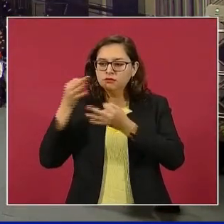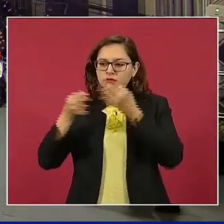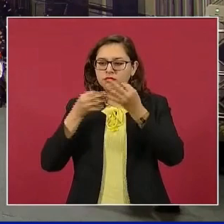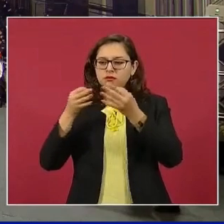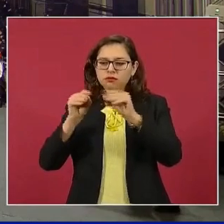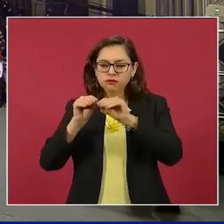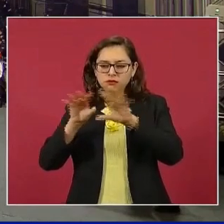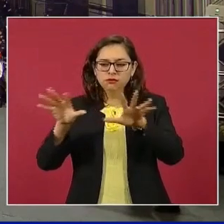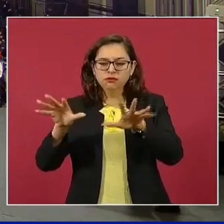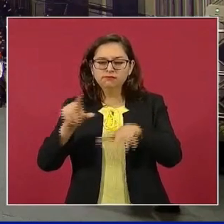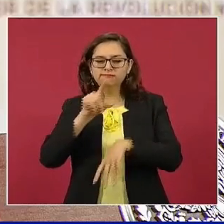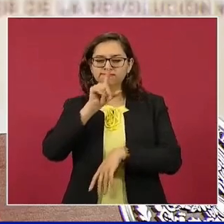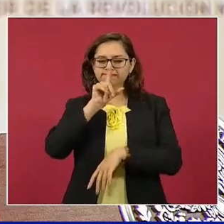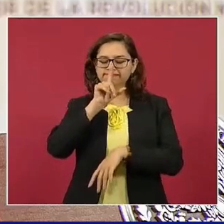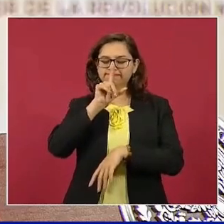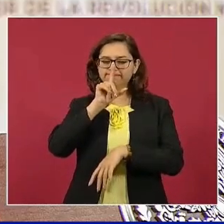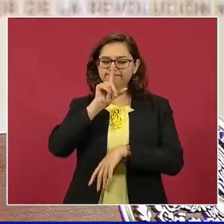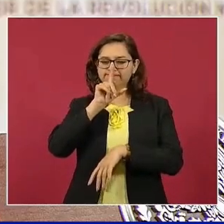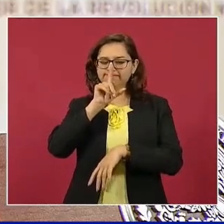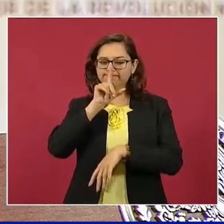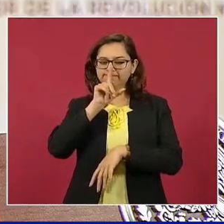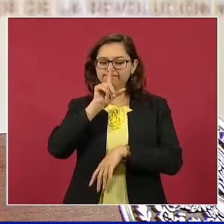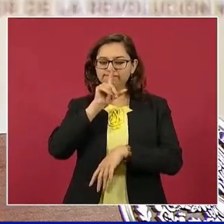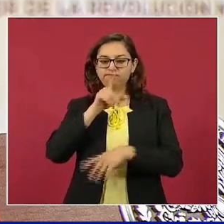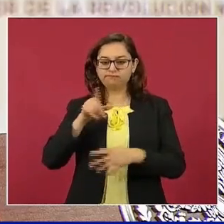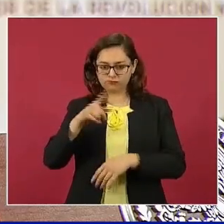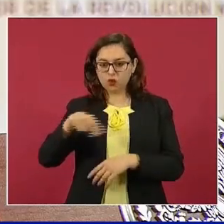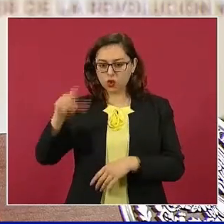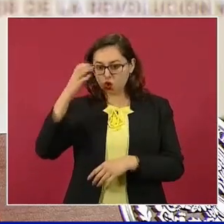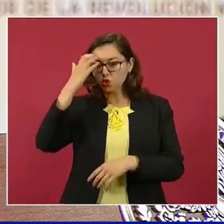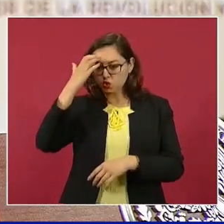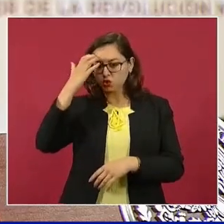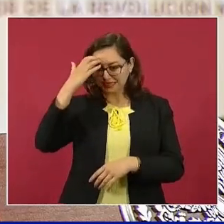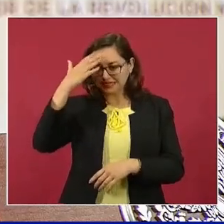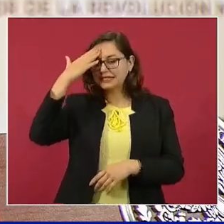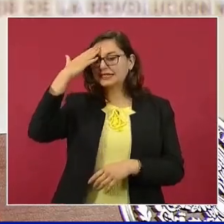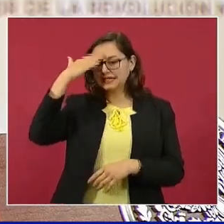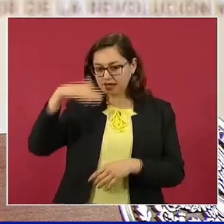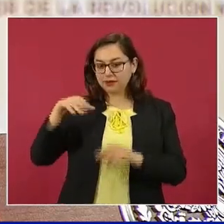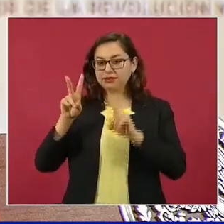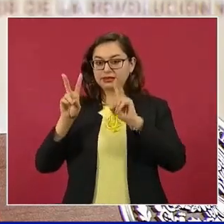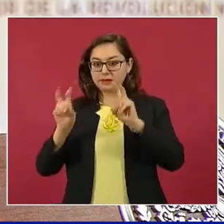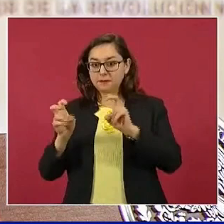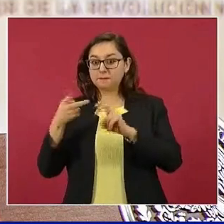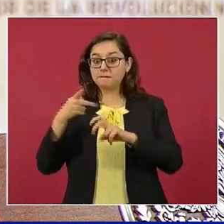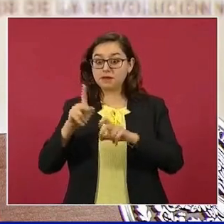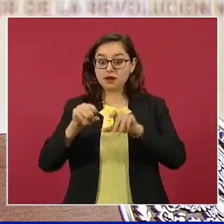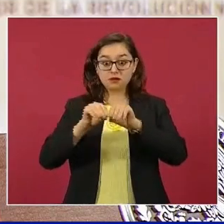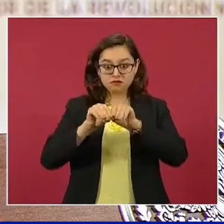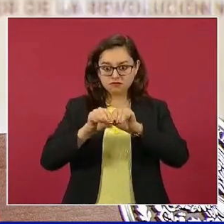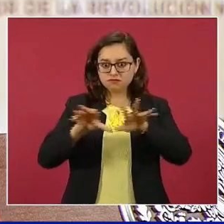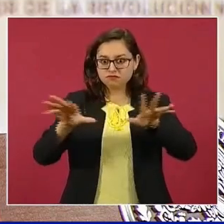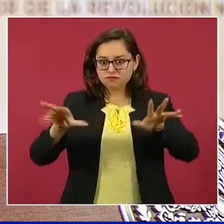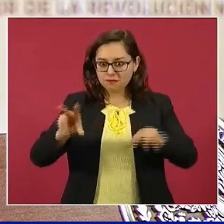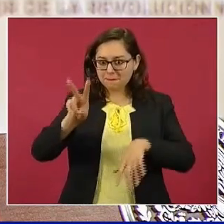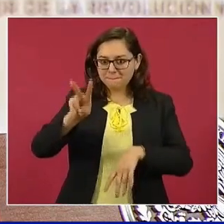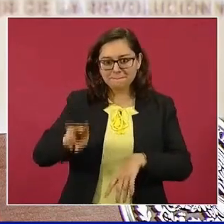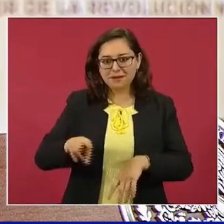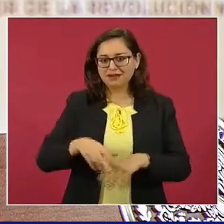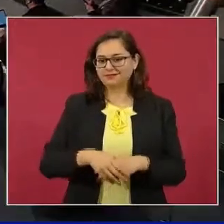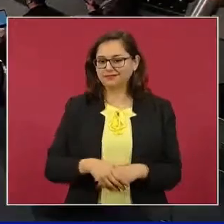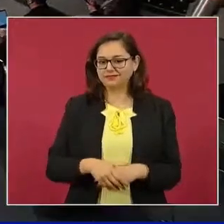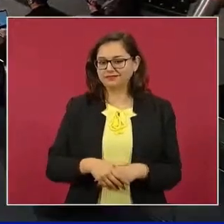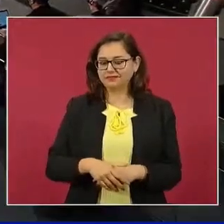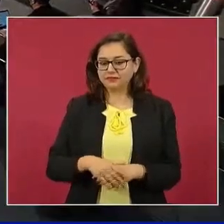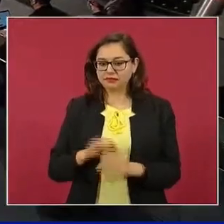que esos saben lo que sucede, lo que pasa que actúan de manera